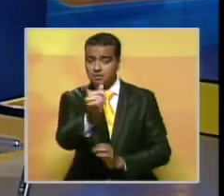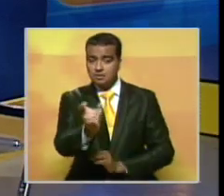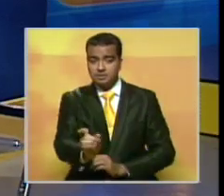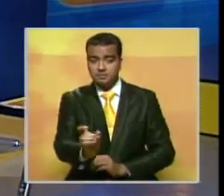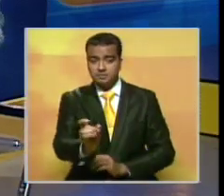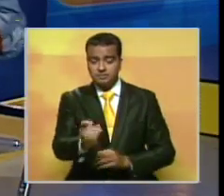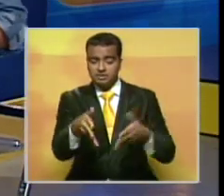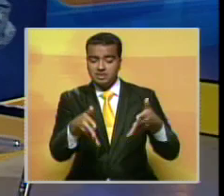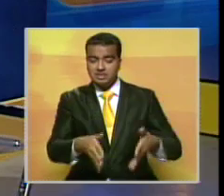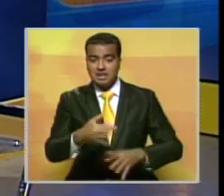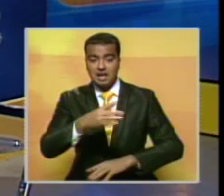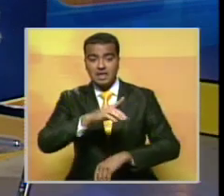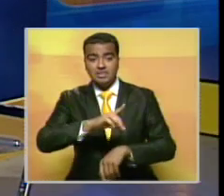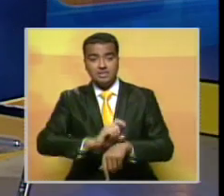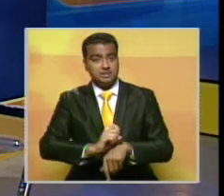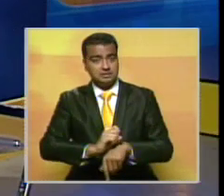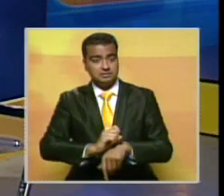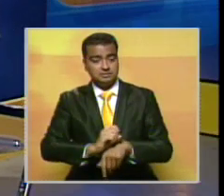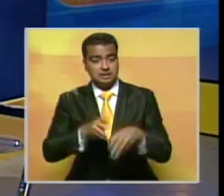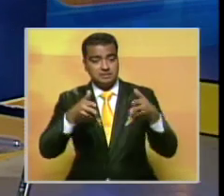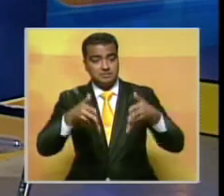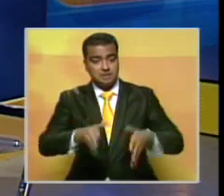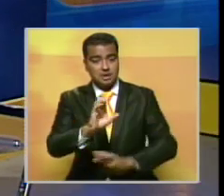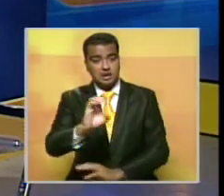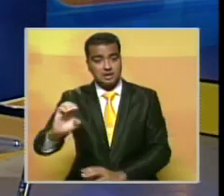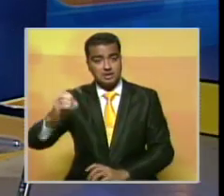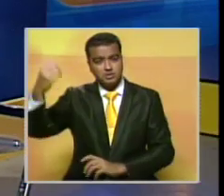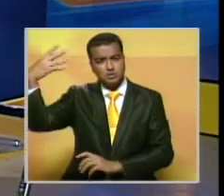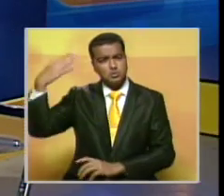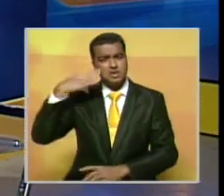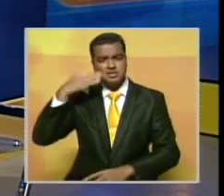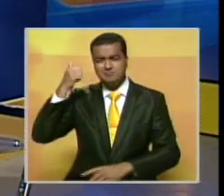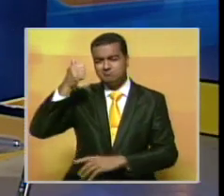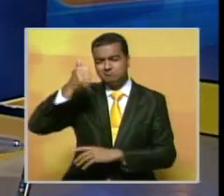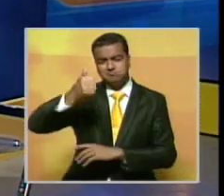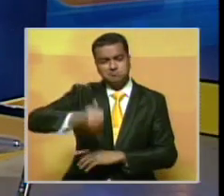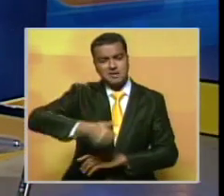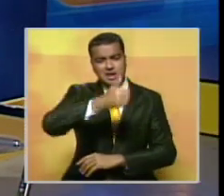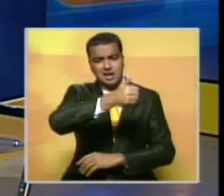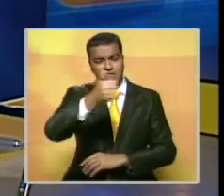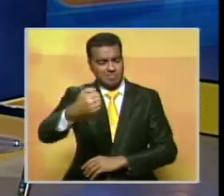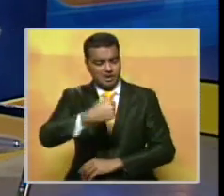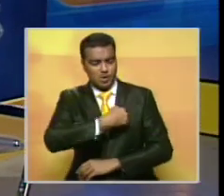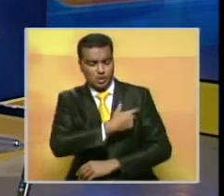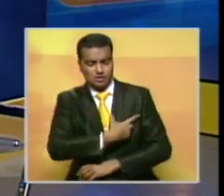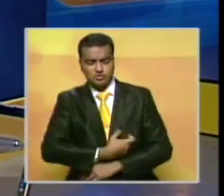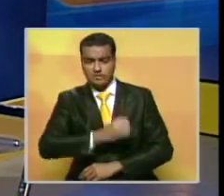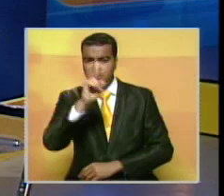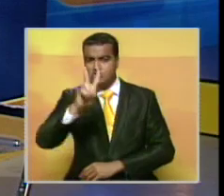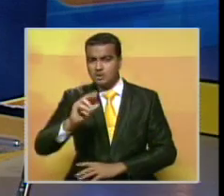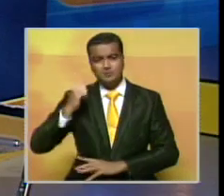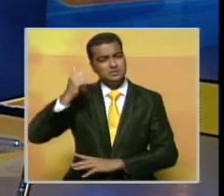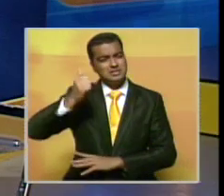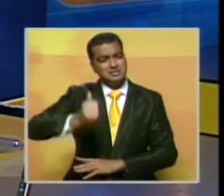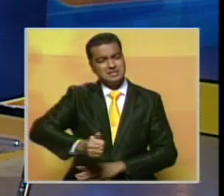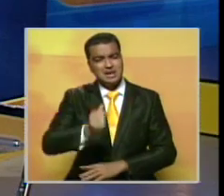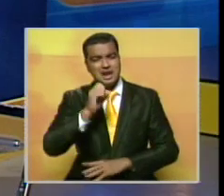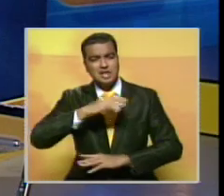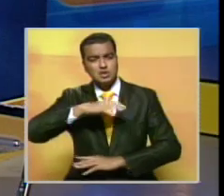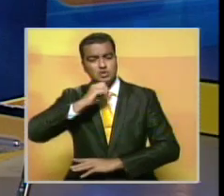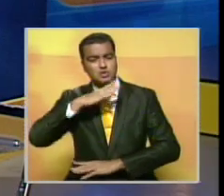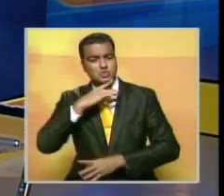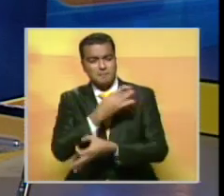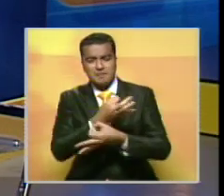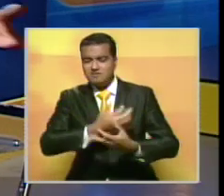será velado esta tarde en el Cementerio del Este. Su luz siempre brillará en cada venezolano porque su eterno legado y su